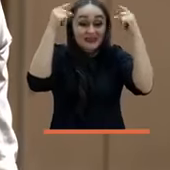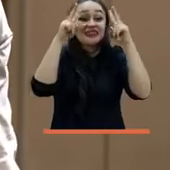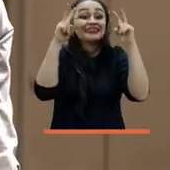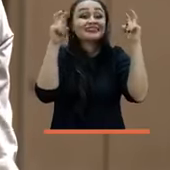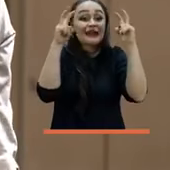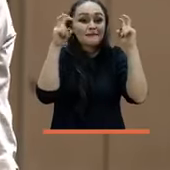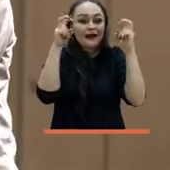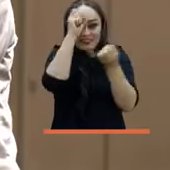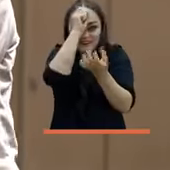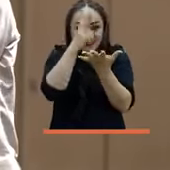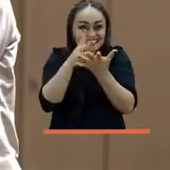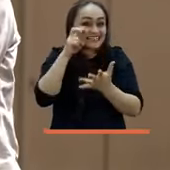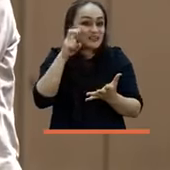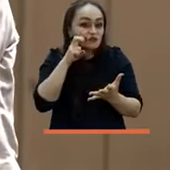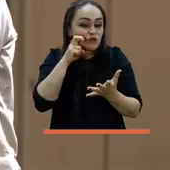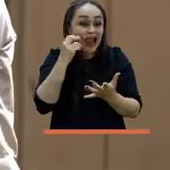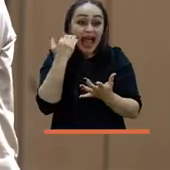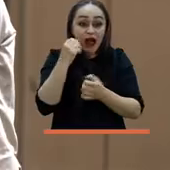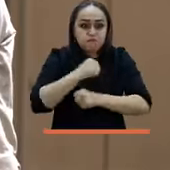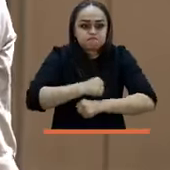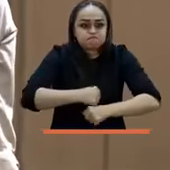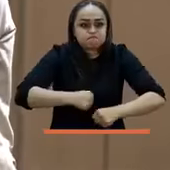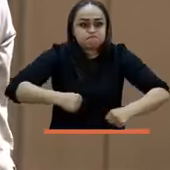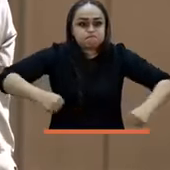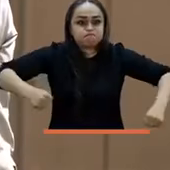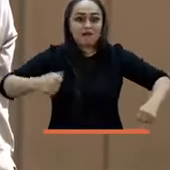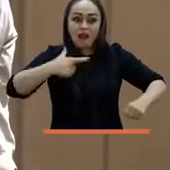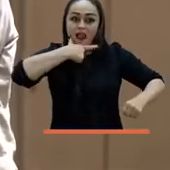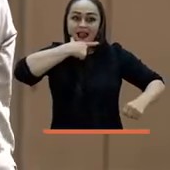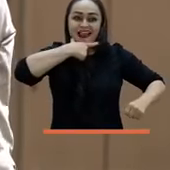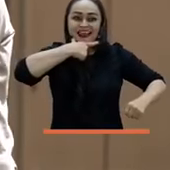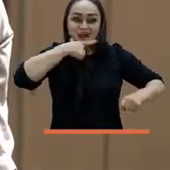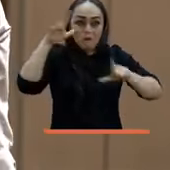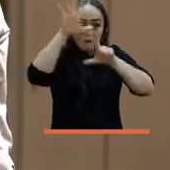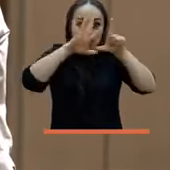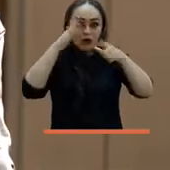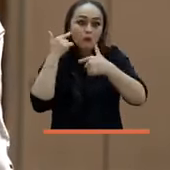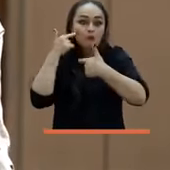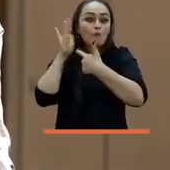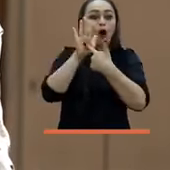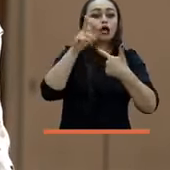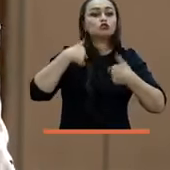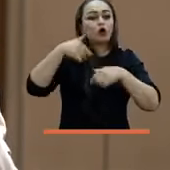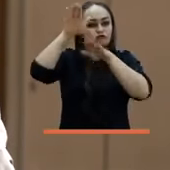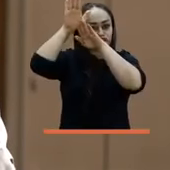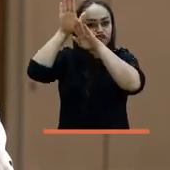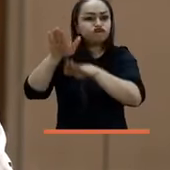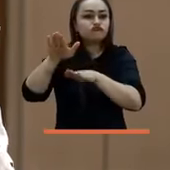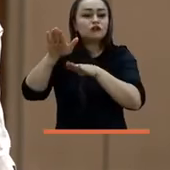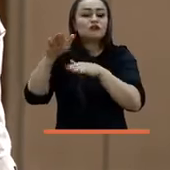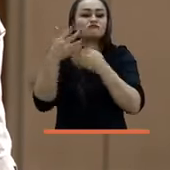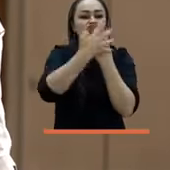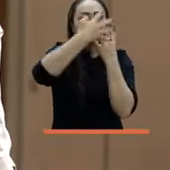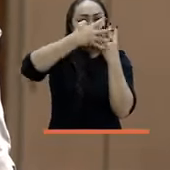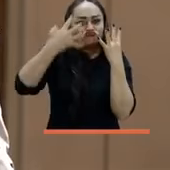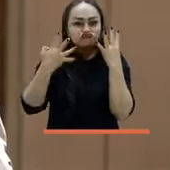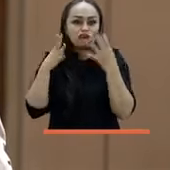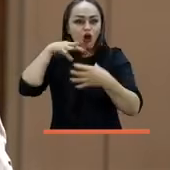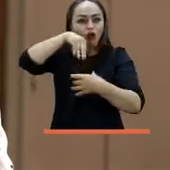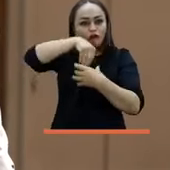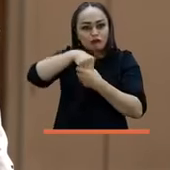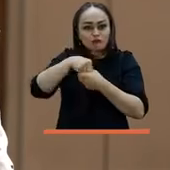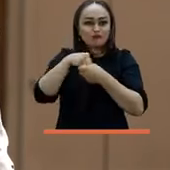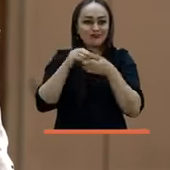lesbiana cierto es la primera imagen que dicen nosotros somos los representantes de la población lgp dentro de esta cooperativa